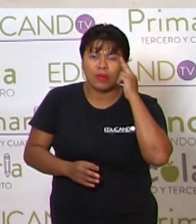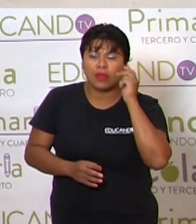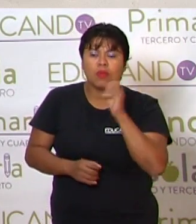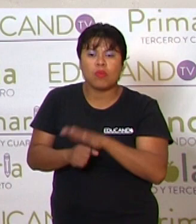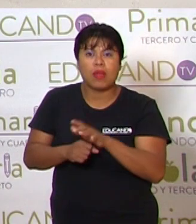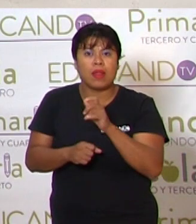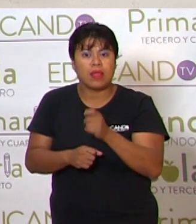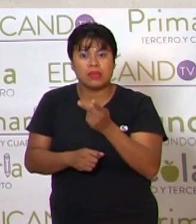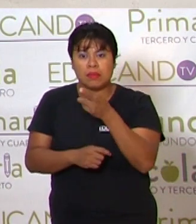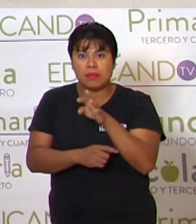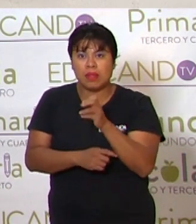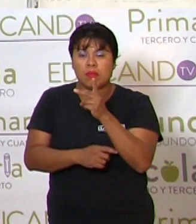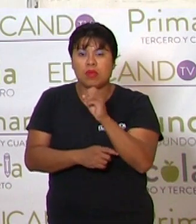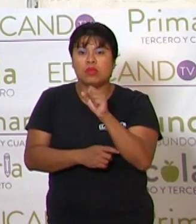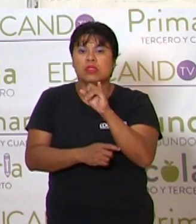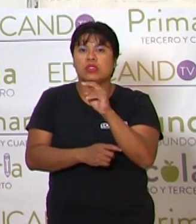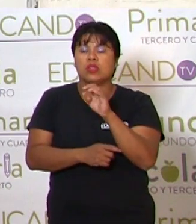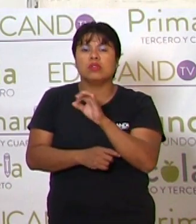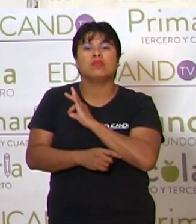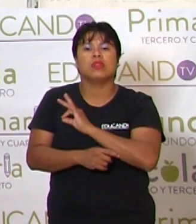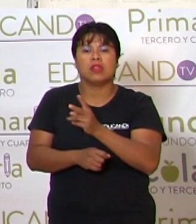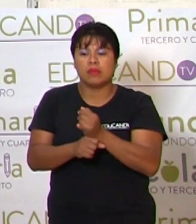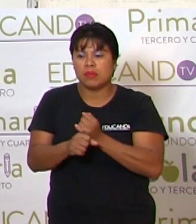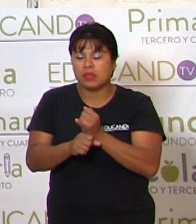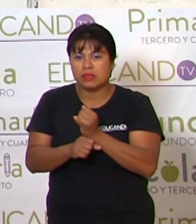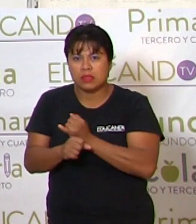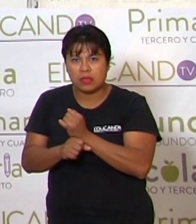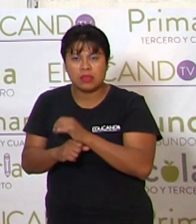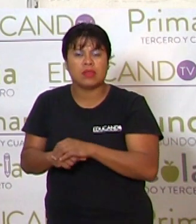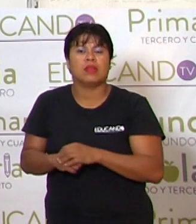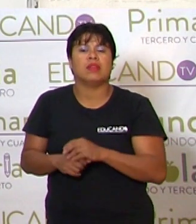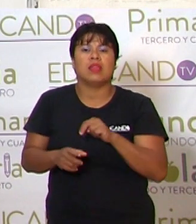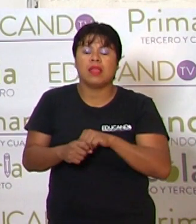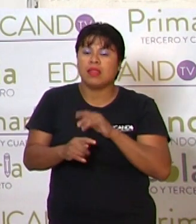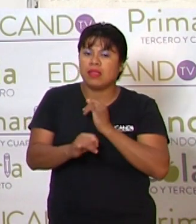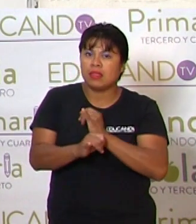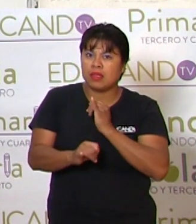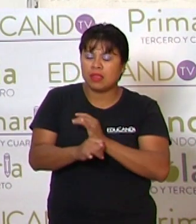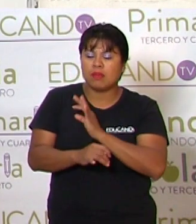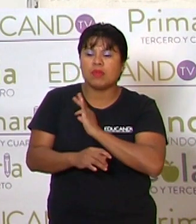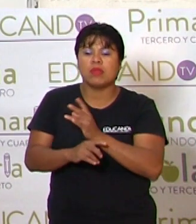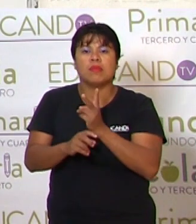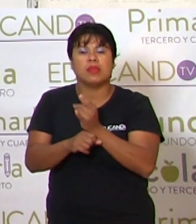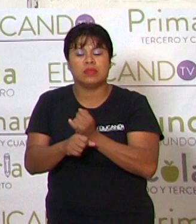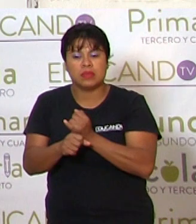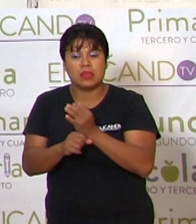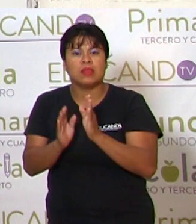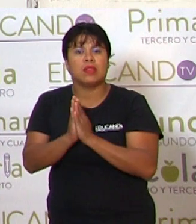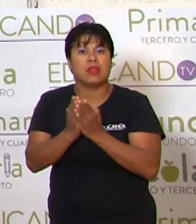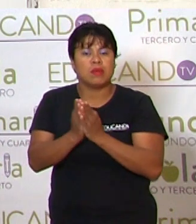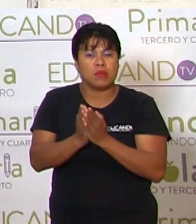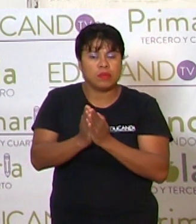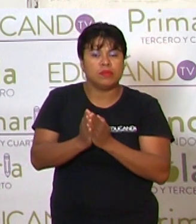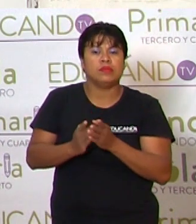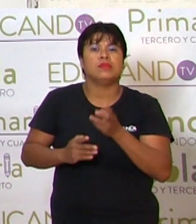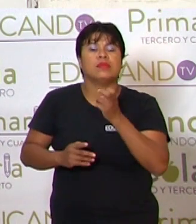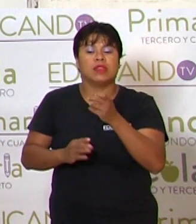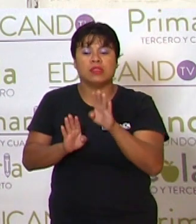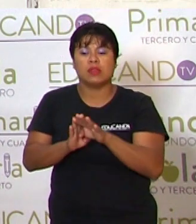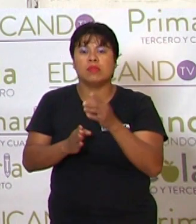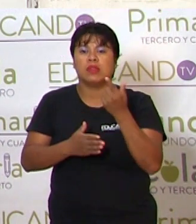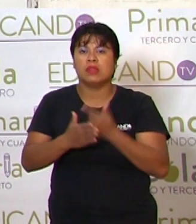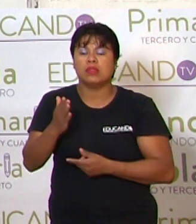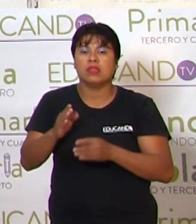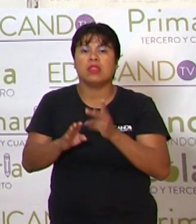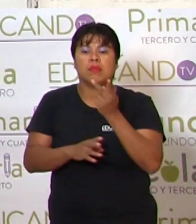cuáles son las preposiciones, poder investigar en el internet, poder investigar en algún libro, la